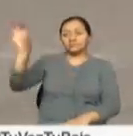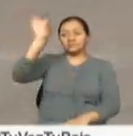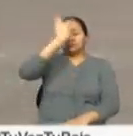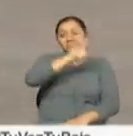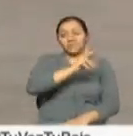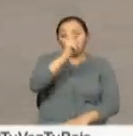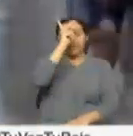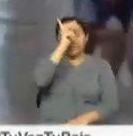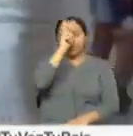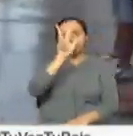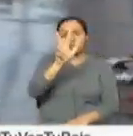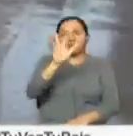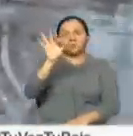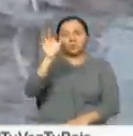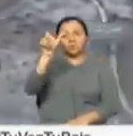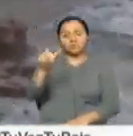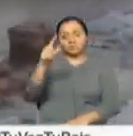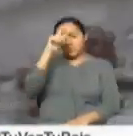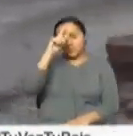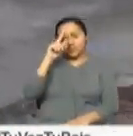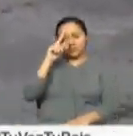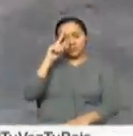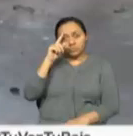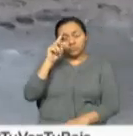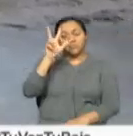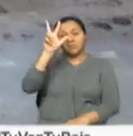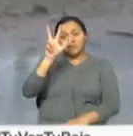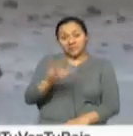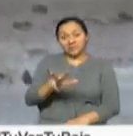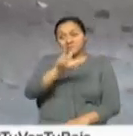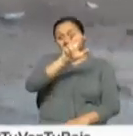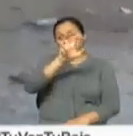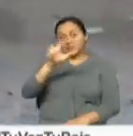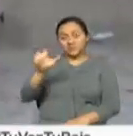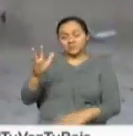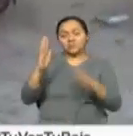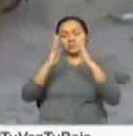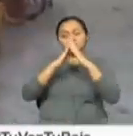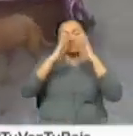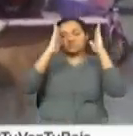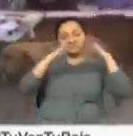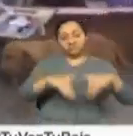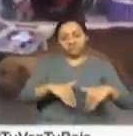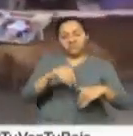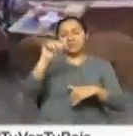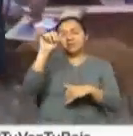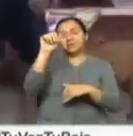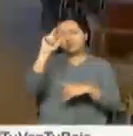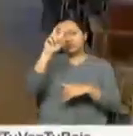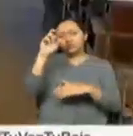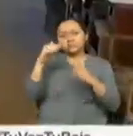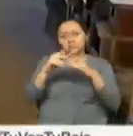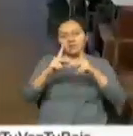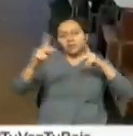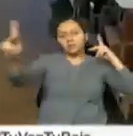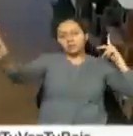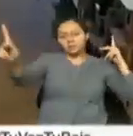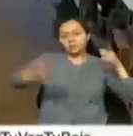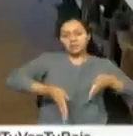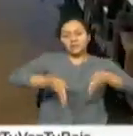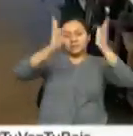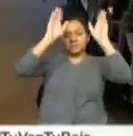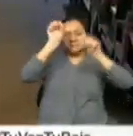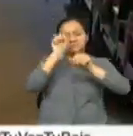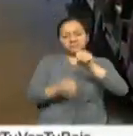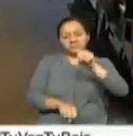39 personas heridas, más de 3.300 viviendas colapsadas y 210 kilómetros de carreteras destruidas. El martes se hará